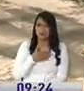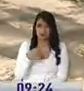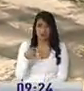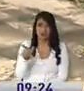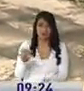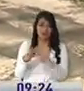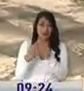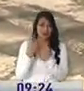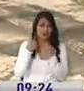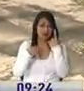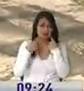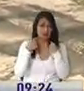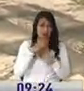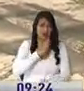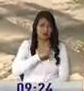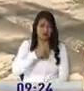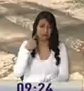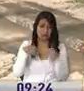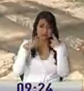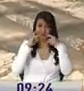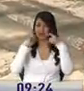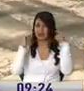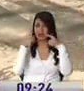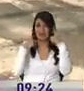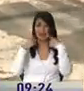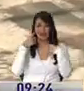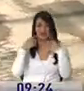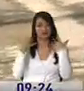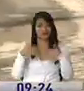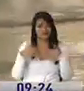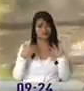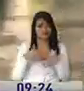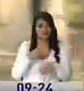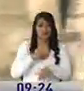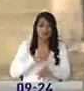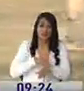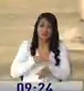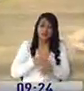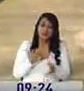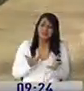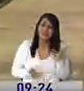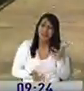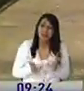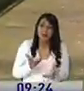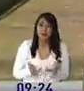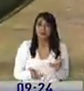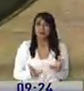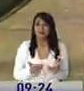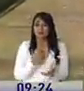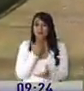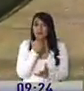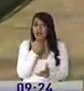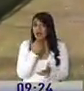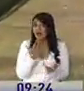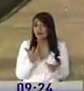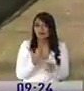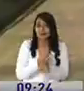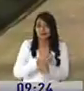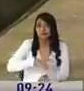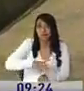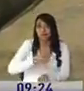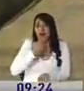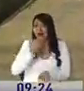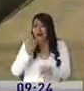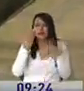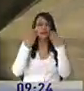noticia de que falleció víctima de la presunta presuntamente de la delincuencia no como